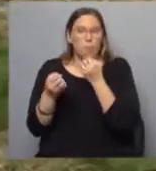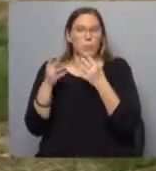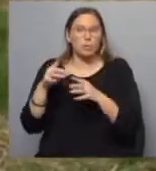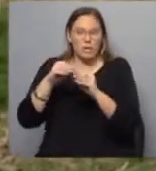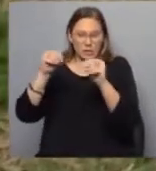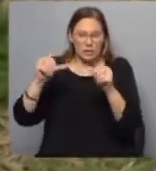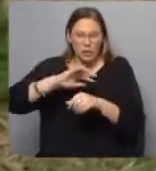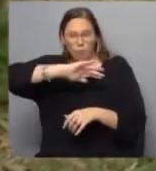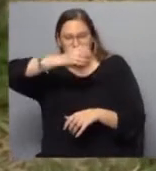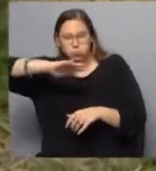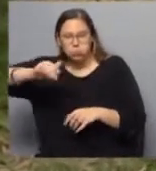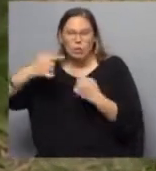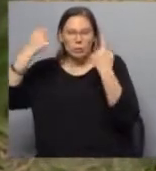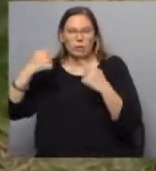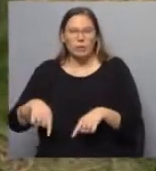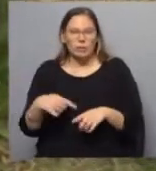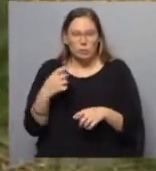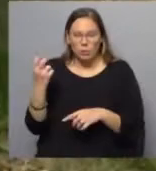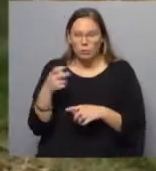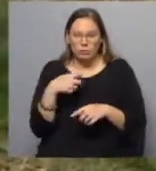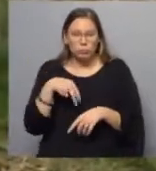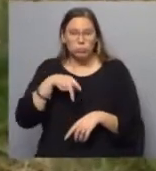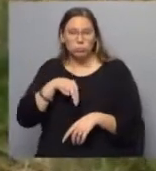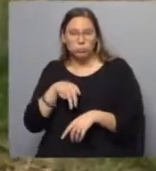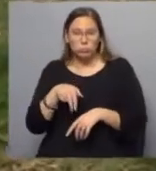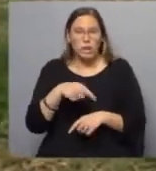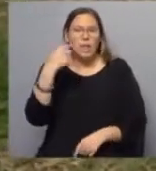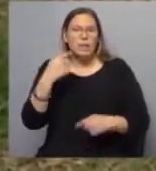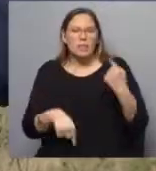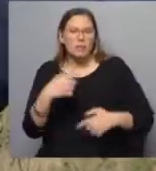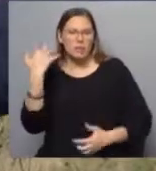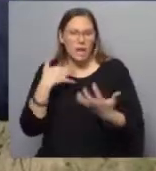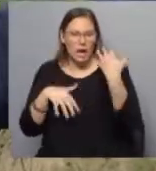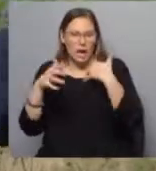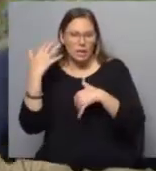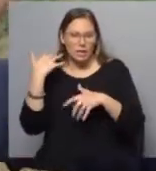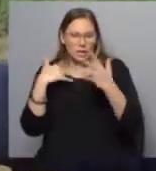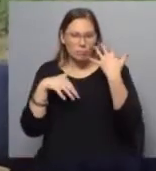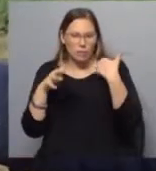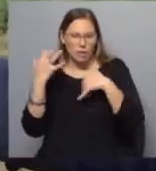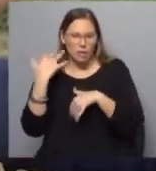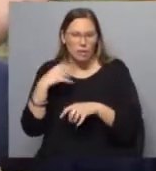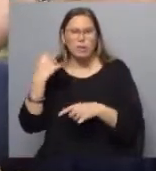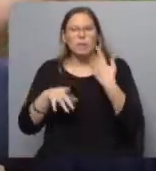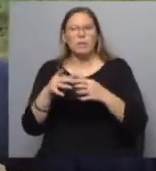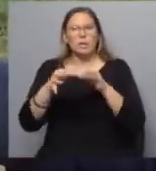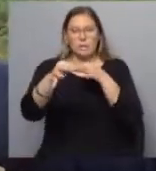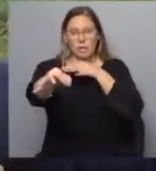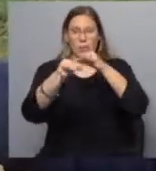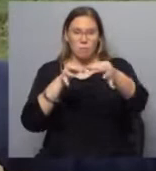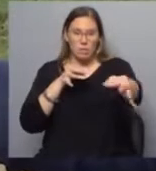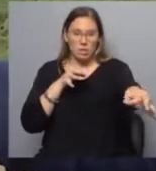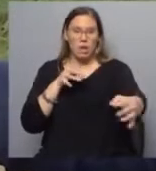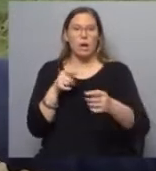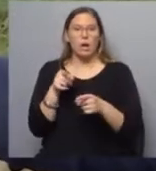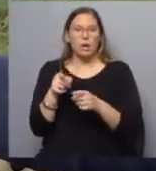terreno es montañoso, es diferente, y vos vas y encontrás distintos animales colocados a distintas distancias. Bueno, y ahí